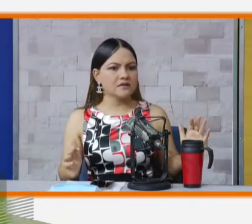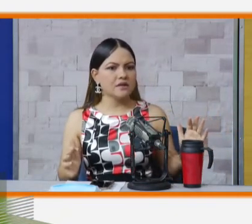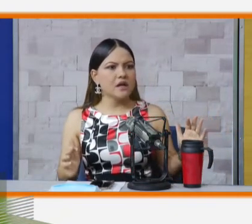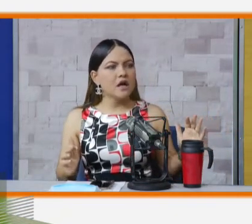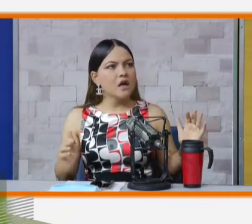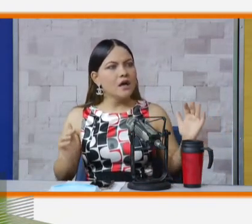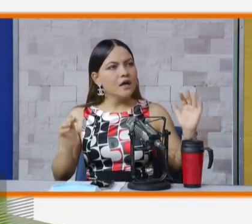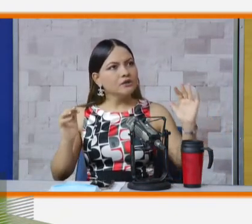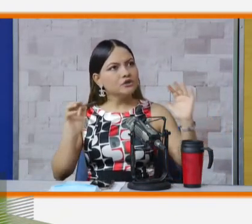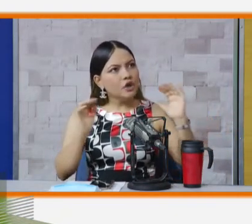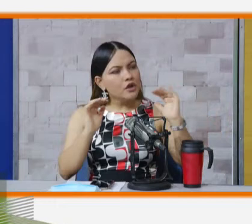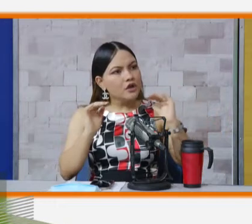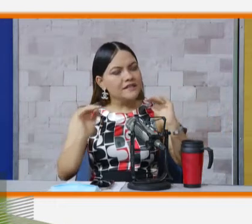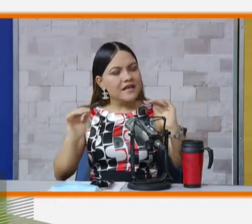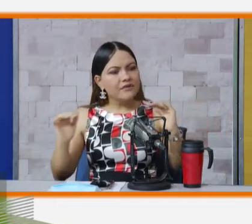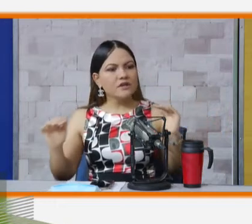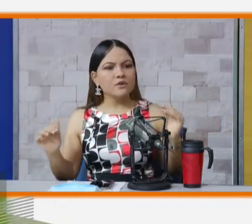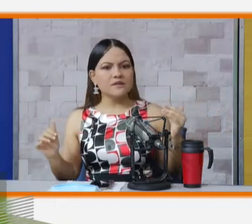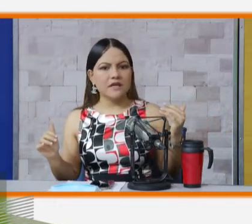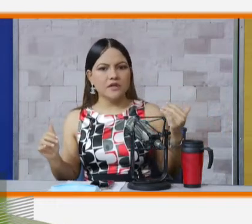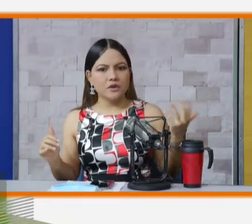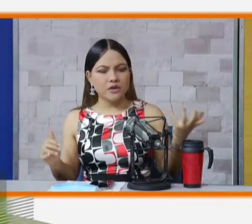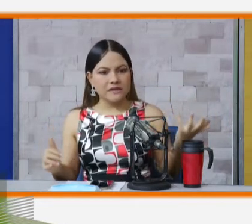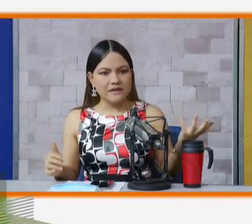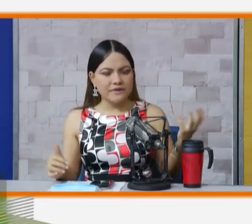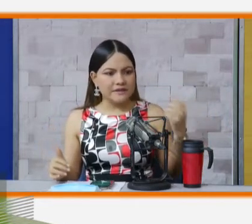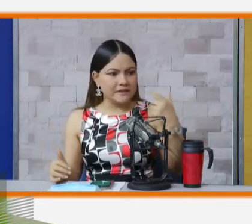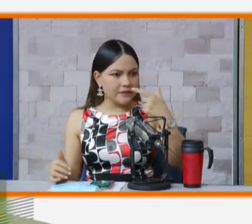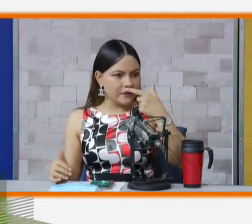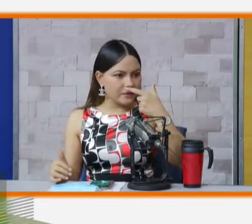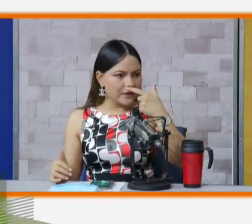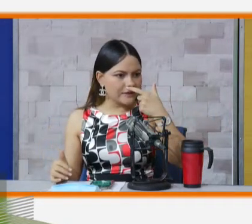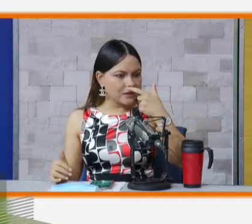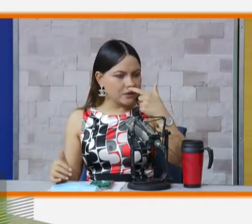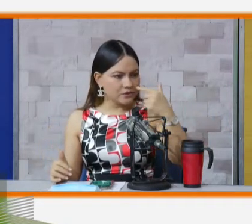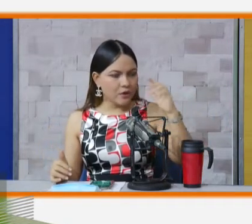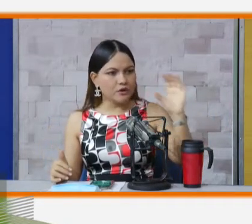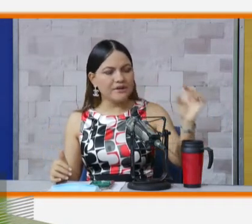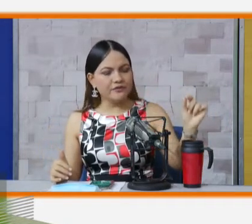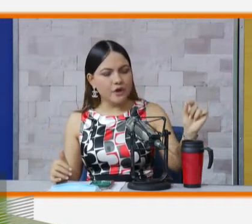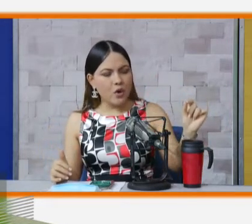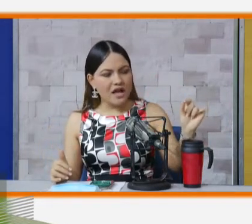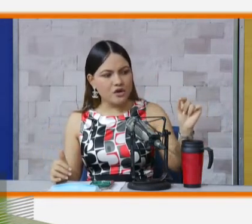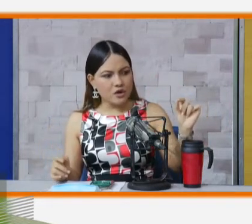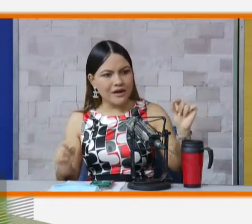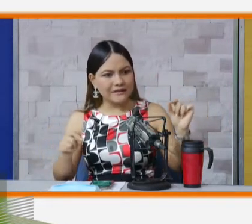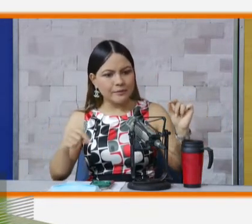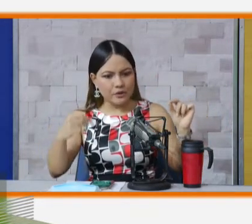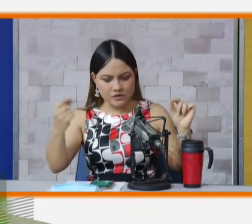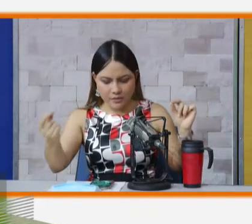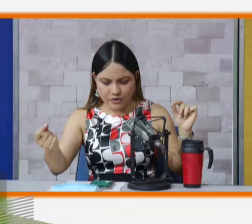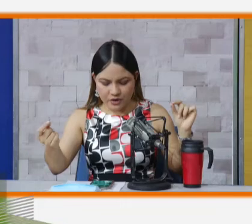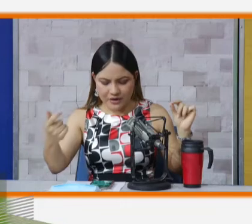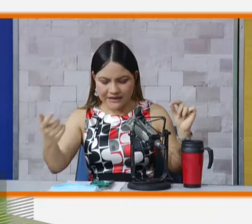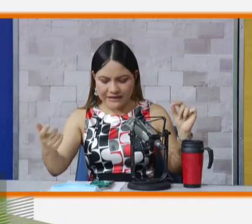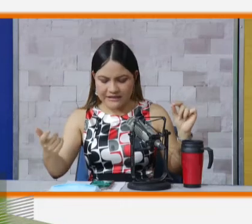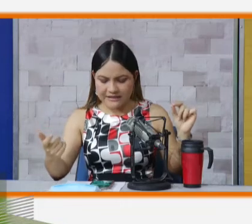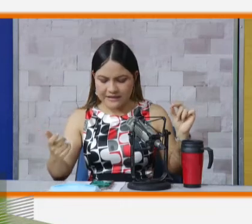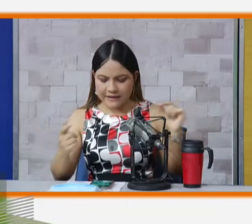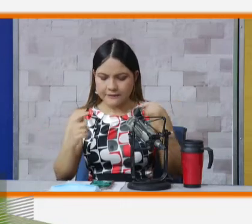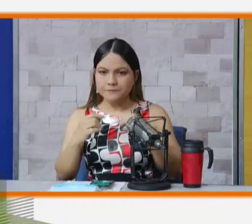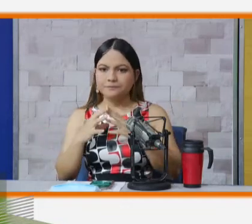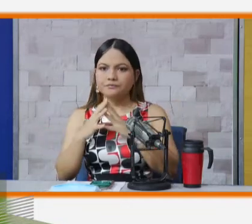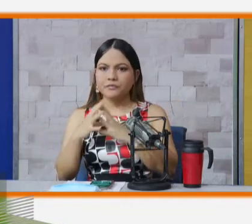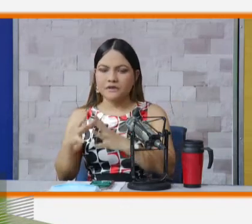decir todo lo que se ha venido haciendo desde el ministerio de educación sea cuando me refiero a un año de wada hasta el próximo año escolar que